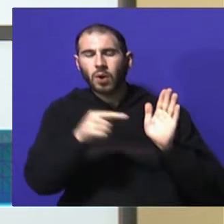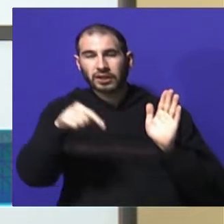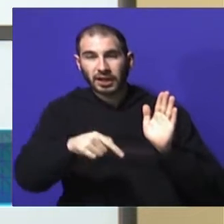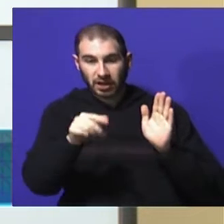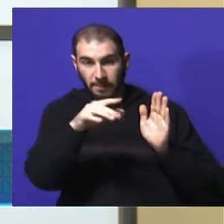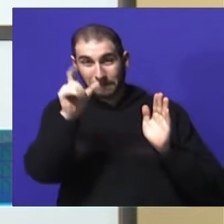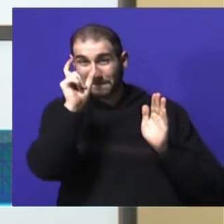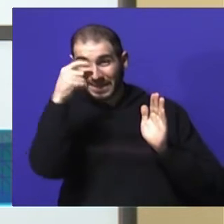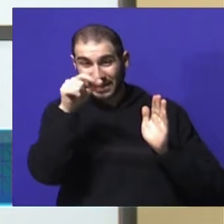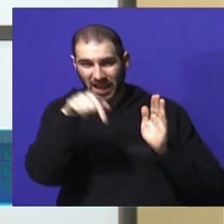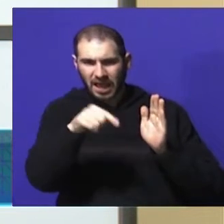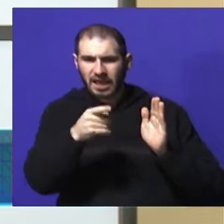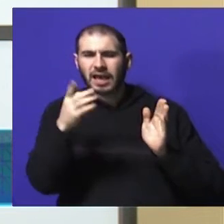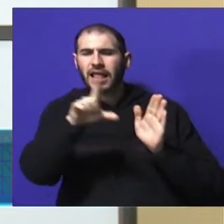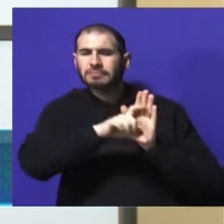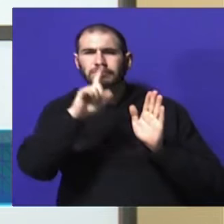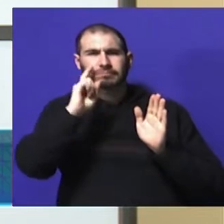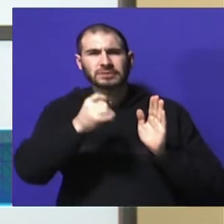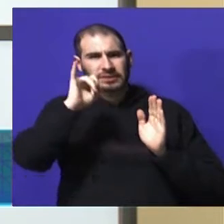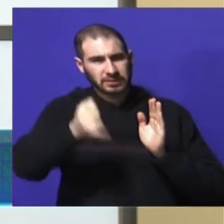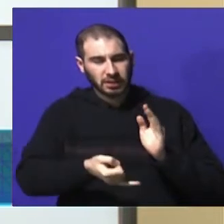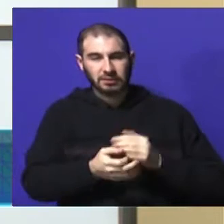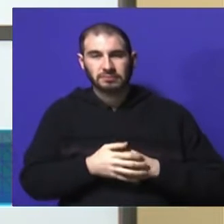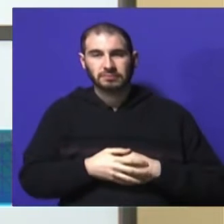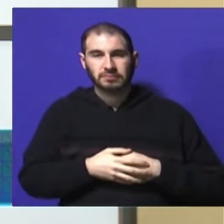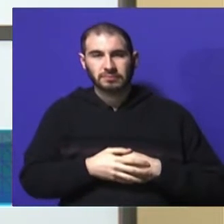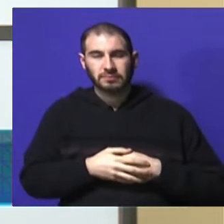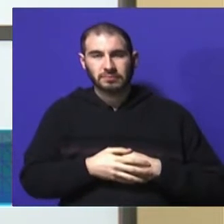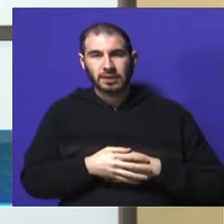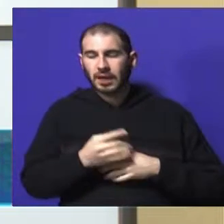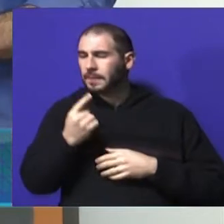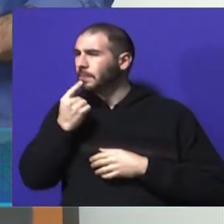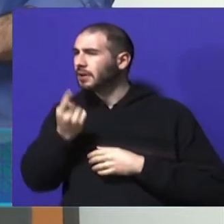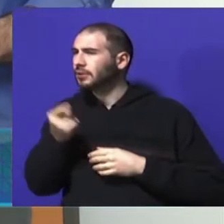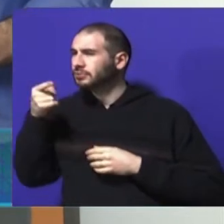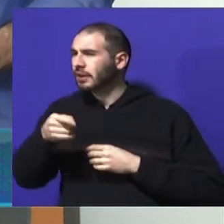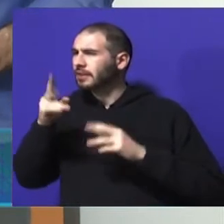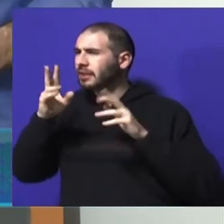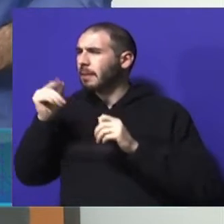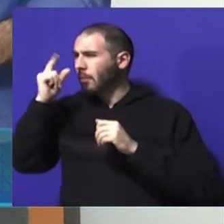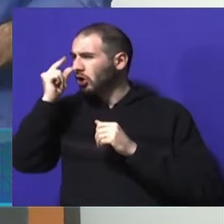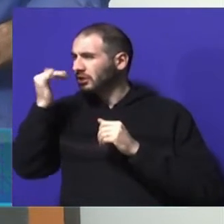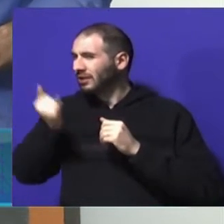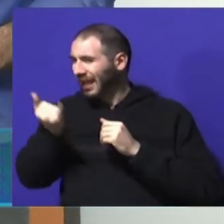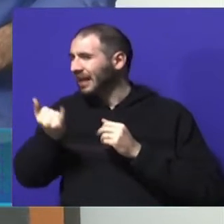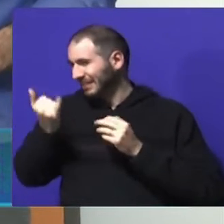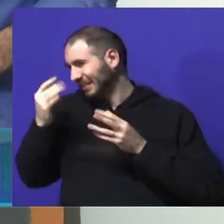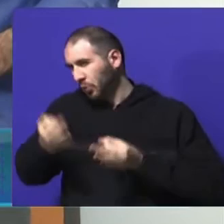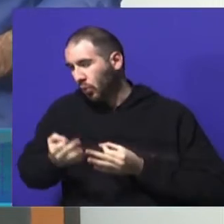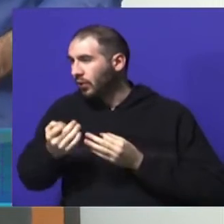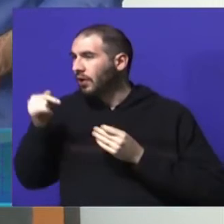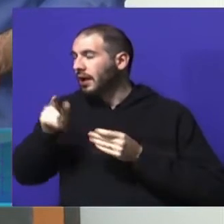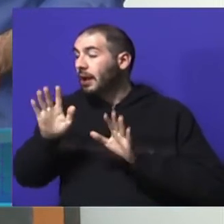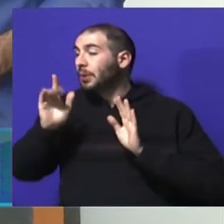Veladero está infringiendo la ley de glaciares. Hay una trama política seguramente detrás de esto que se